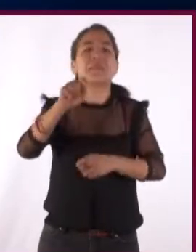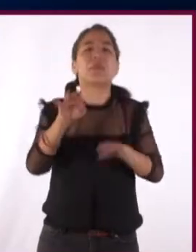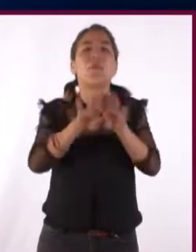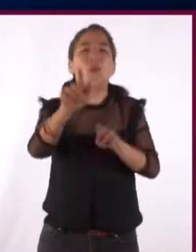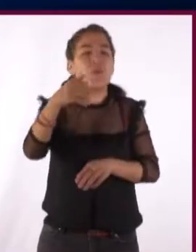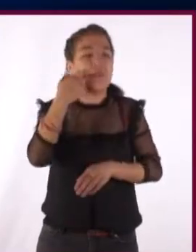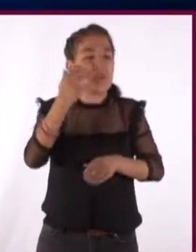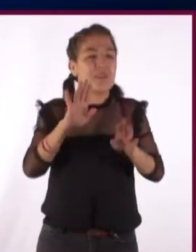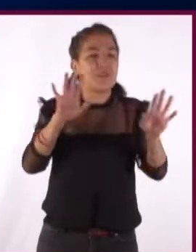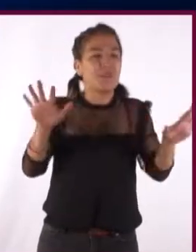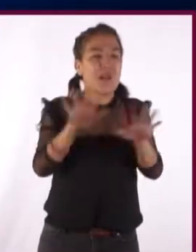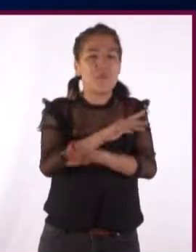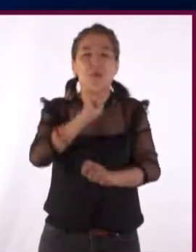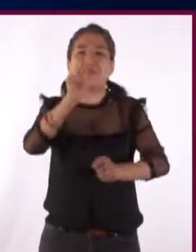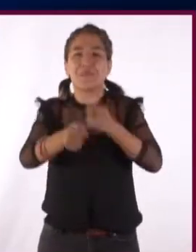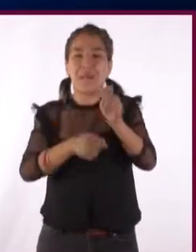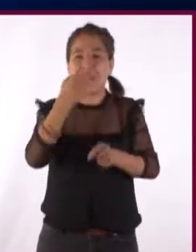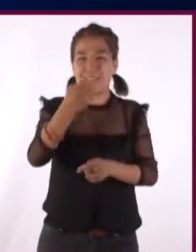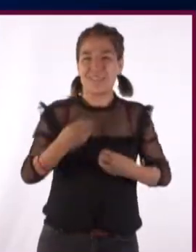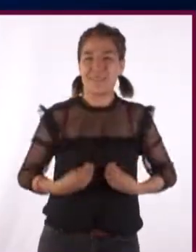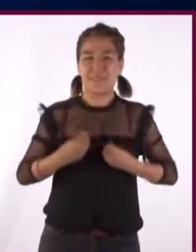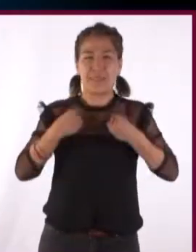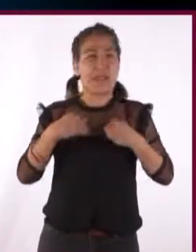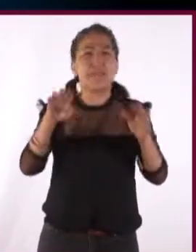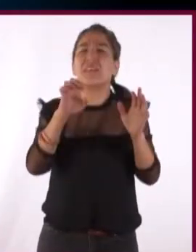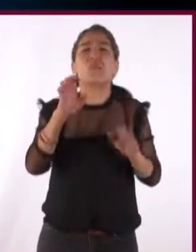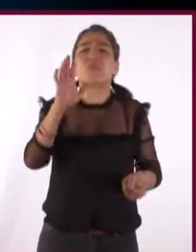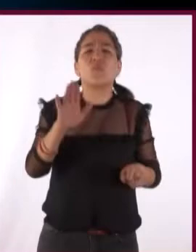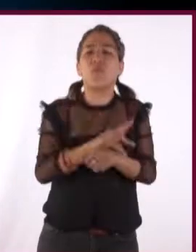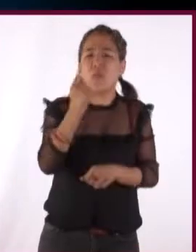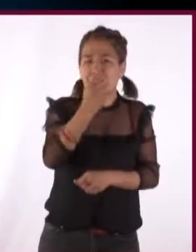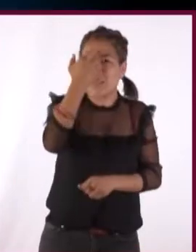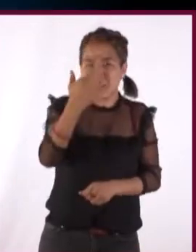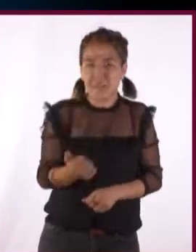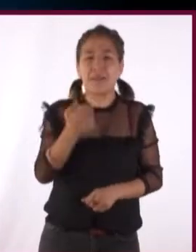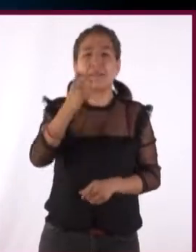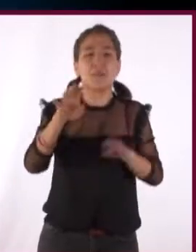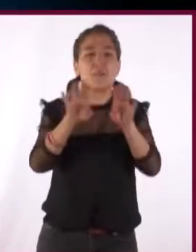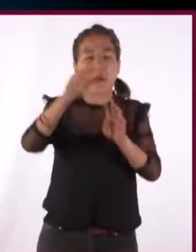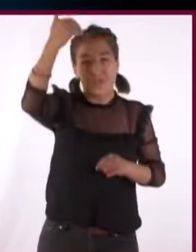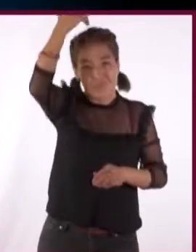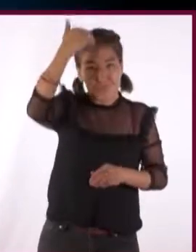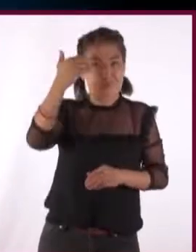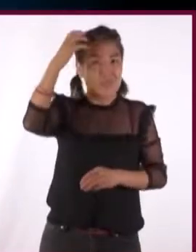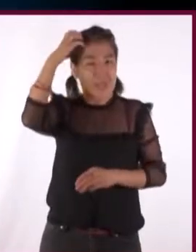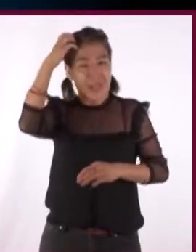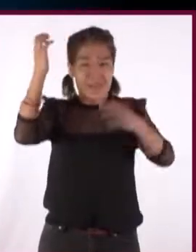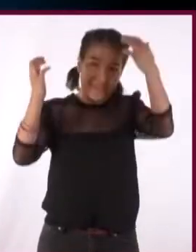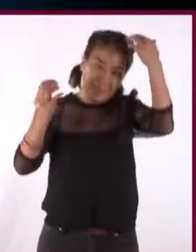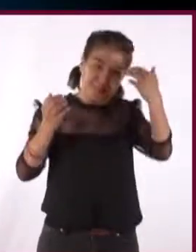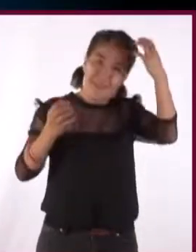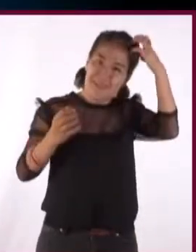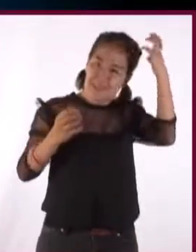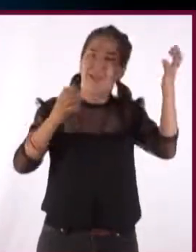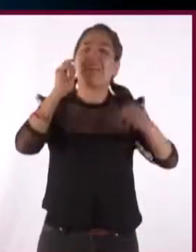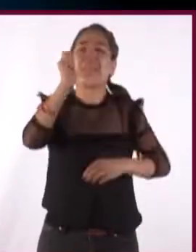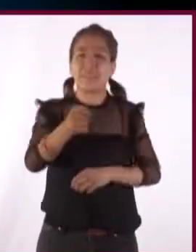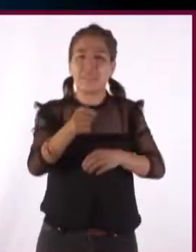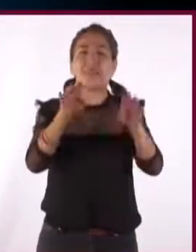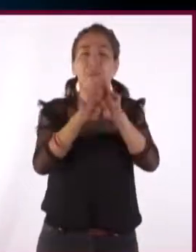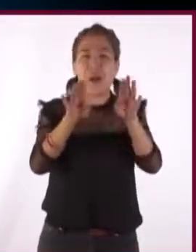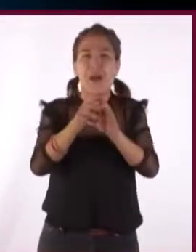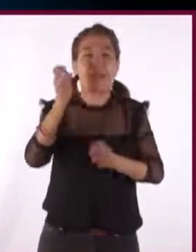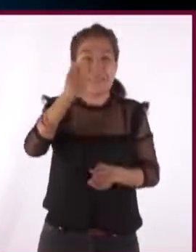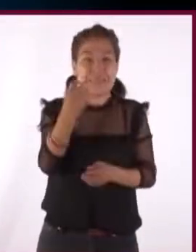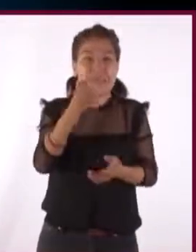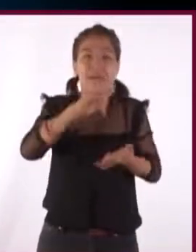o queremos interpretar así la realidad. Ocurren durante la conexión del hemisferio derecho y el izquierdo. Gracias a